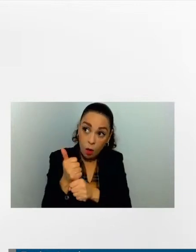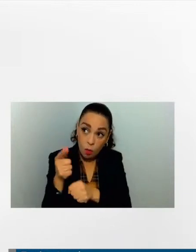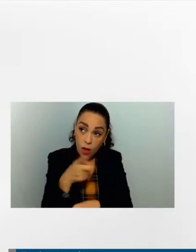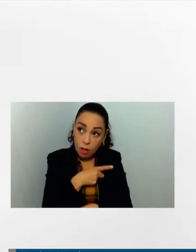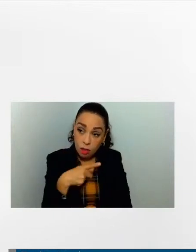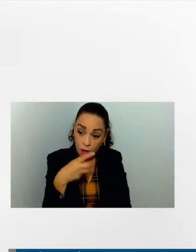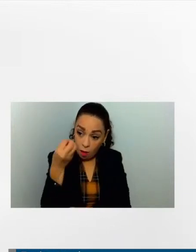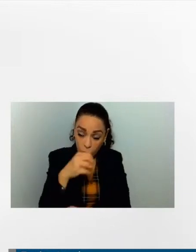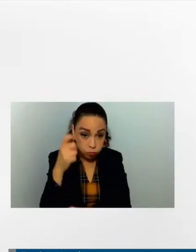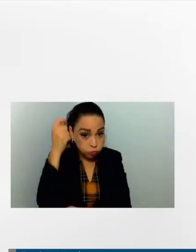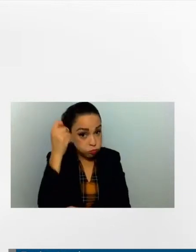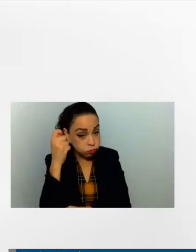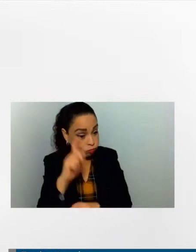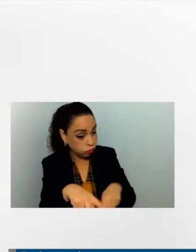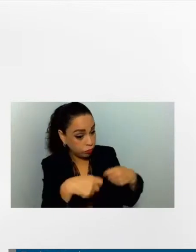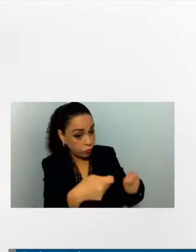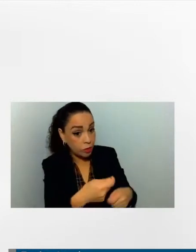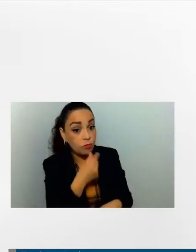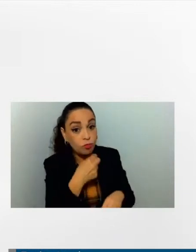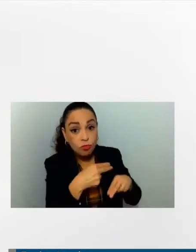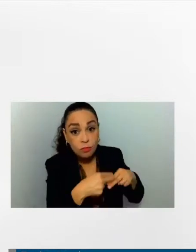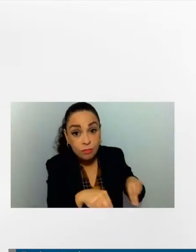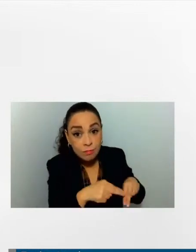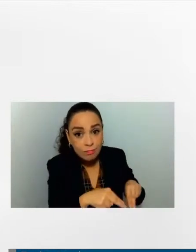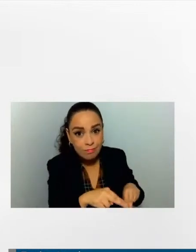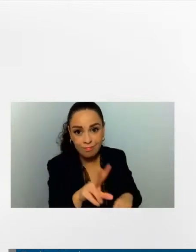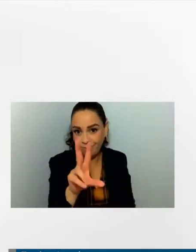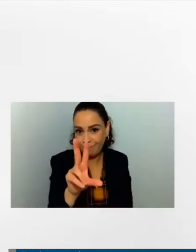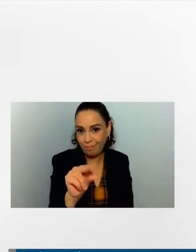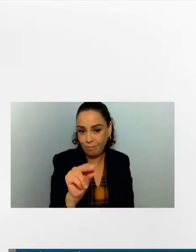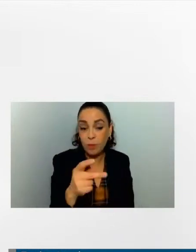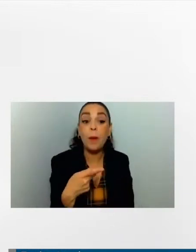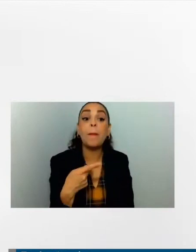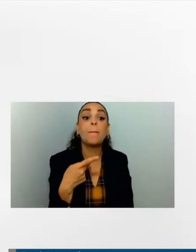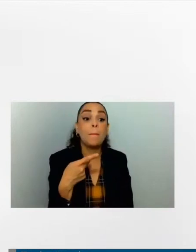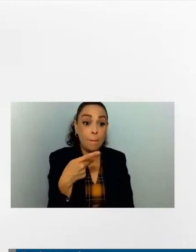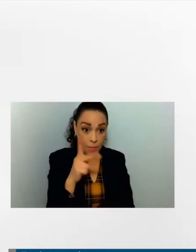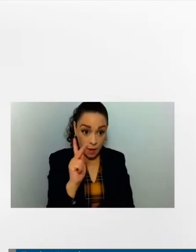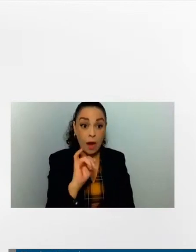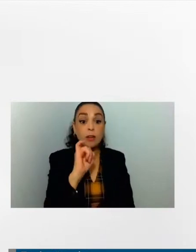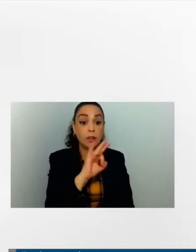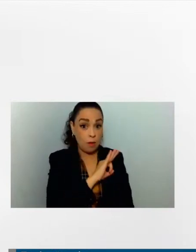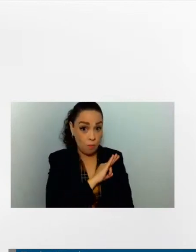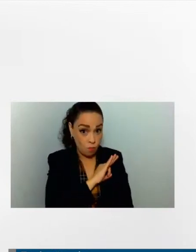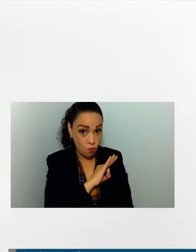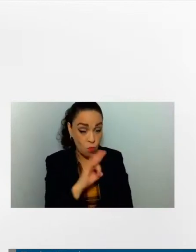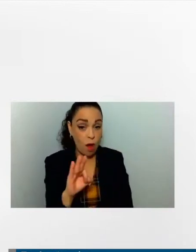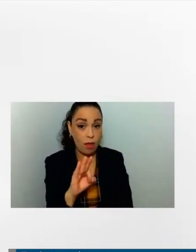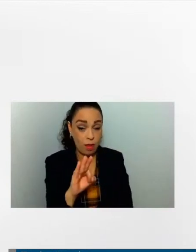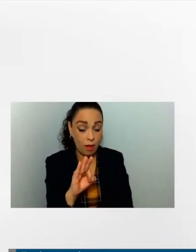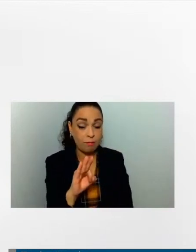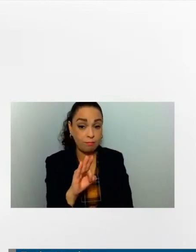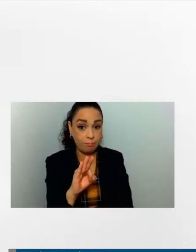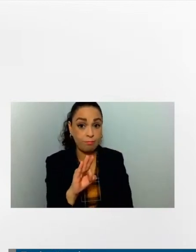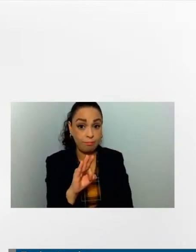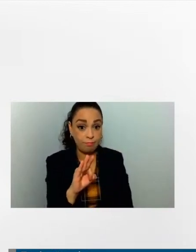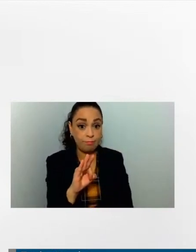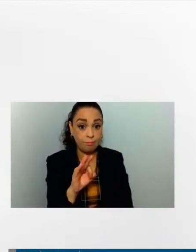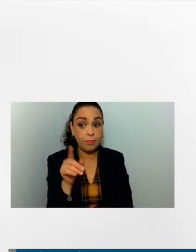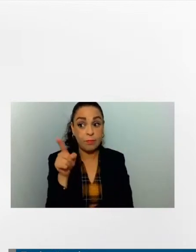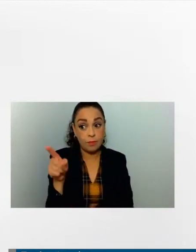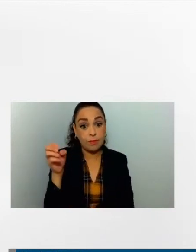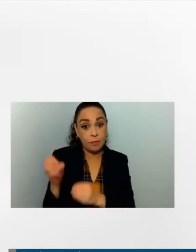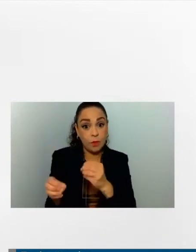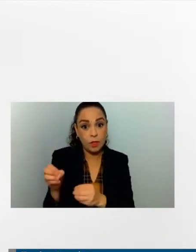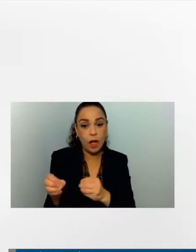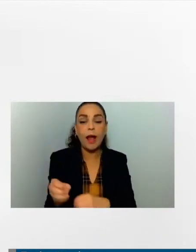pagar alimentos, ¿no? Pero no excluye la posibilidad de que los legisladores ordinarios puedan ordenar que así